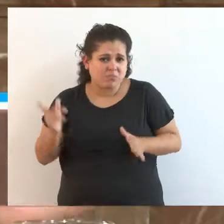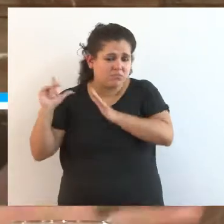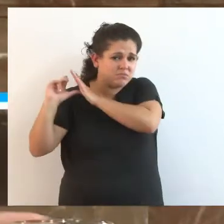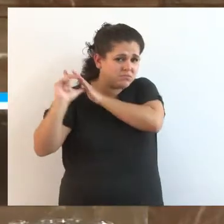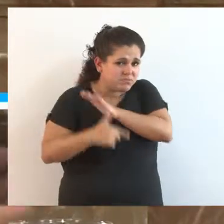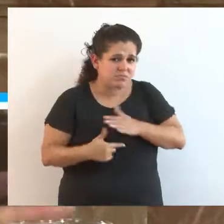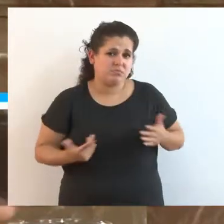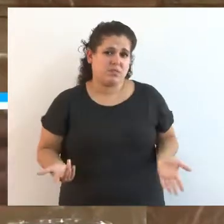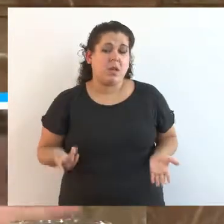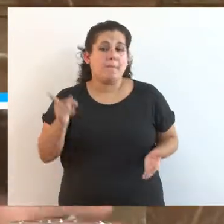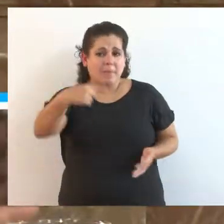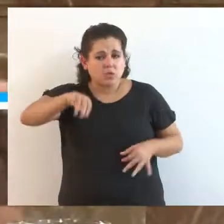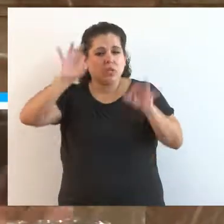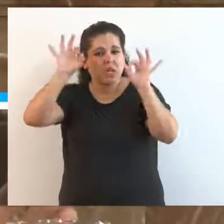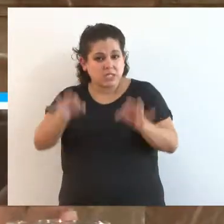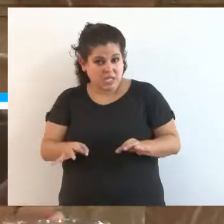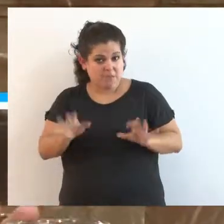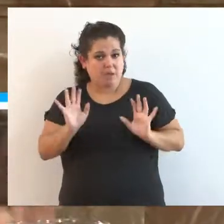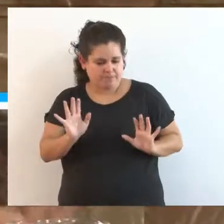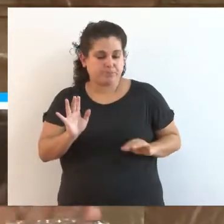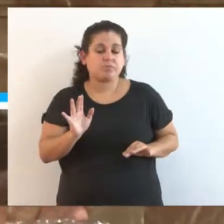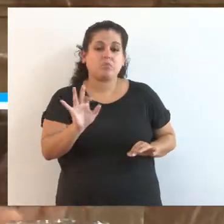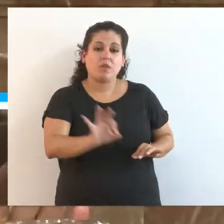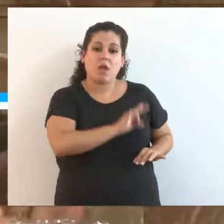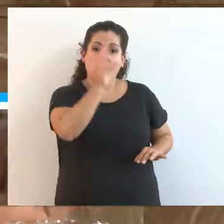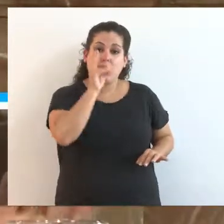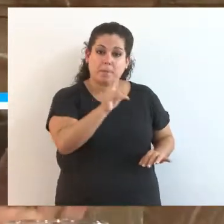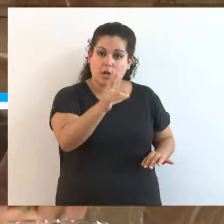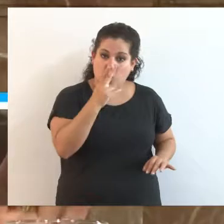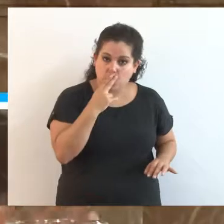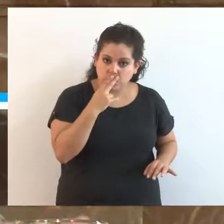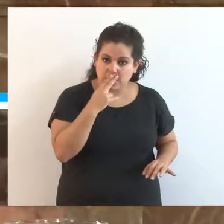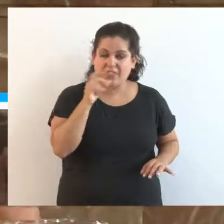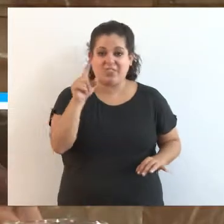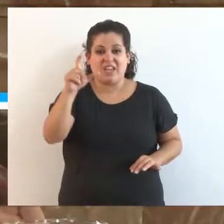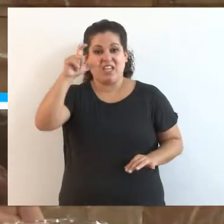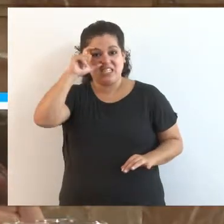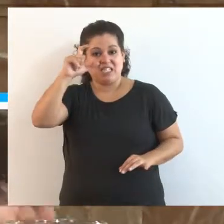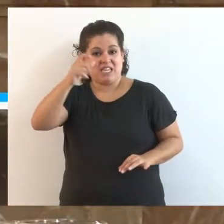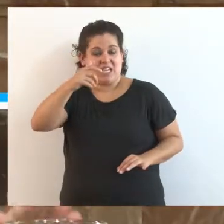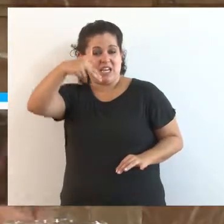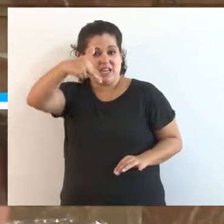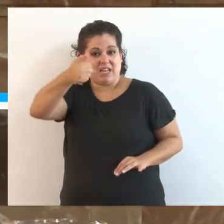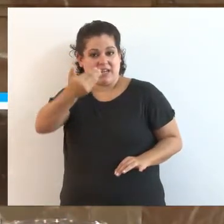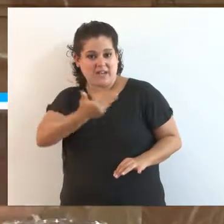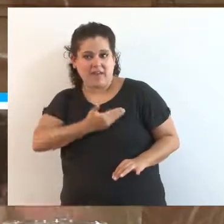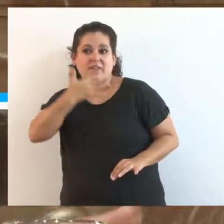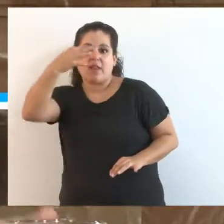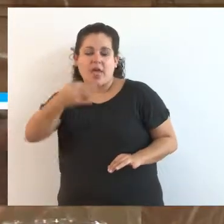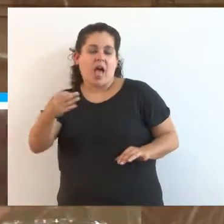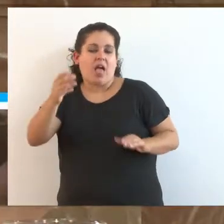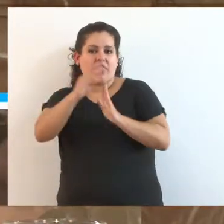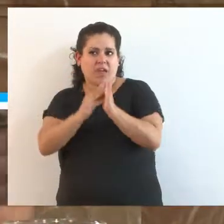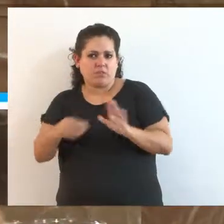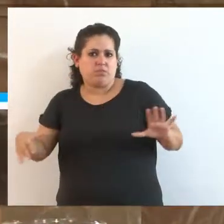mapa del problema de esta infancia vulnerable, según datos del 2011 de la CENAF, y no son